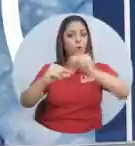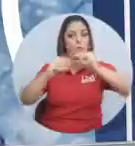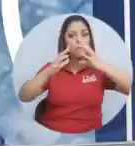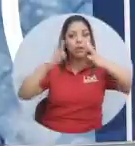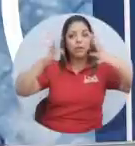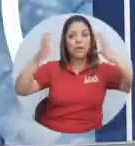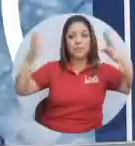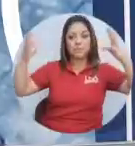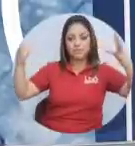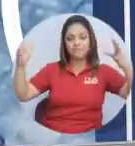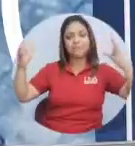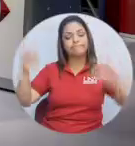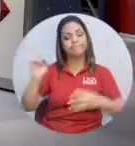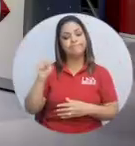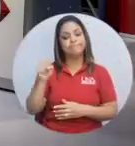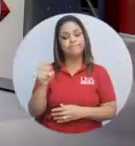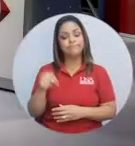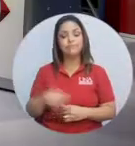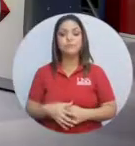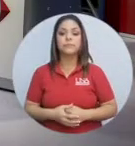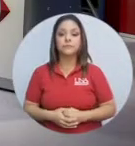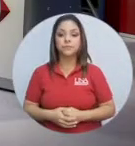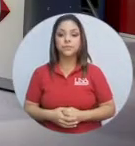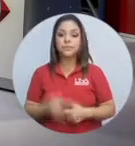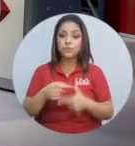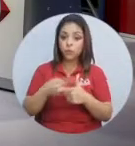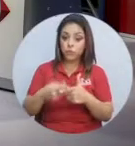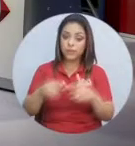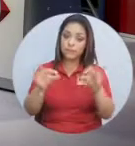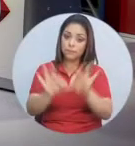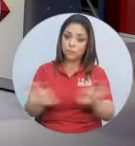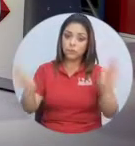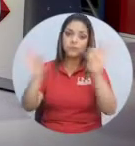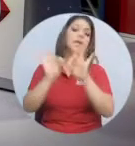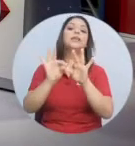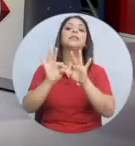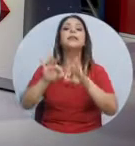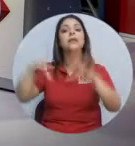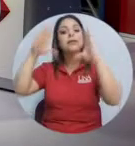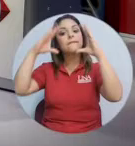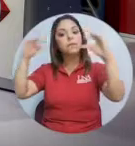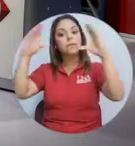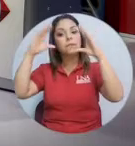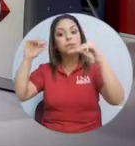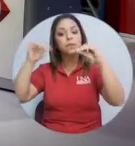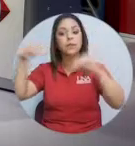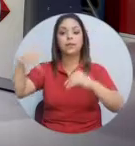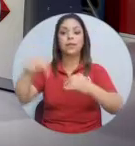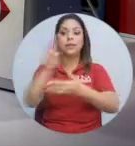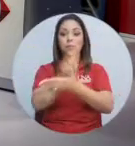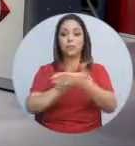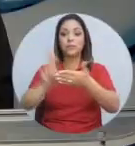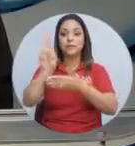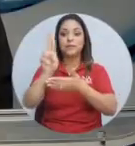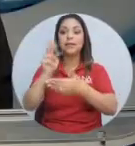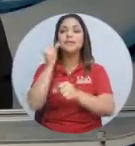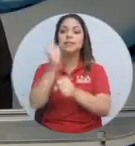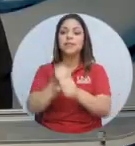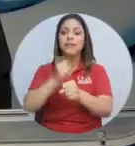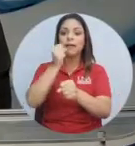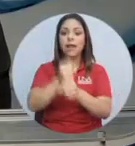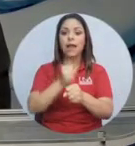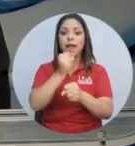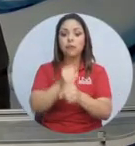parar. Exacto. Y también entonces ahí la importancia de la información, ¿verdad? Que en la universidad hemos venido trabajando en